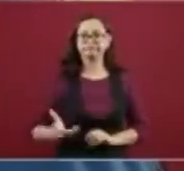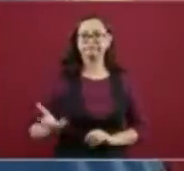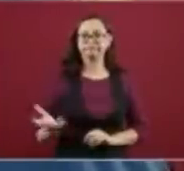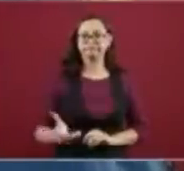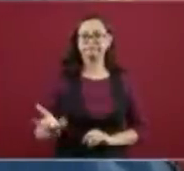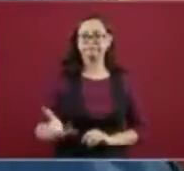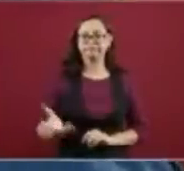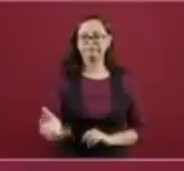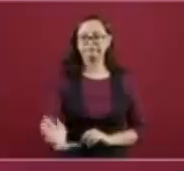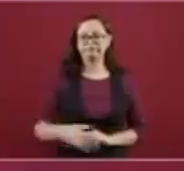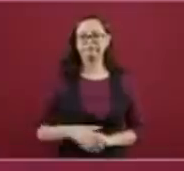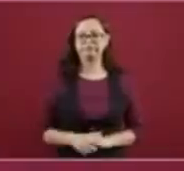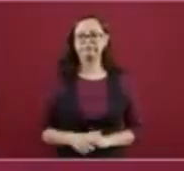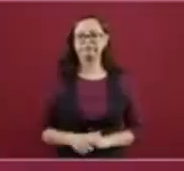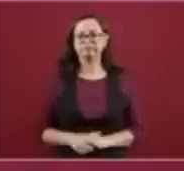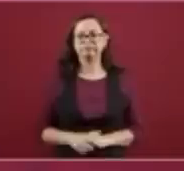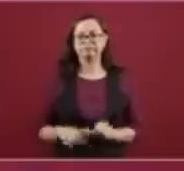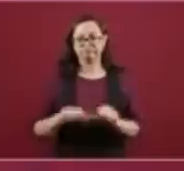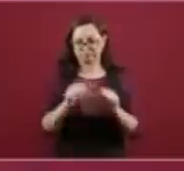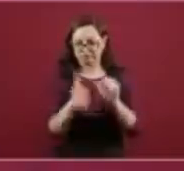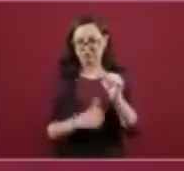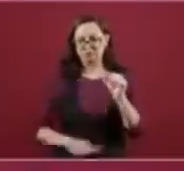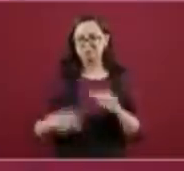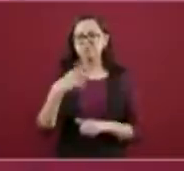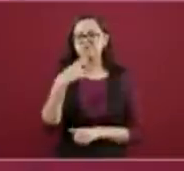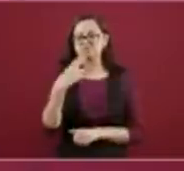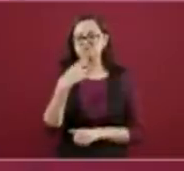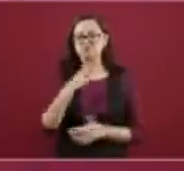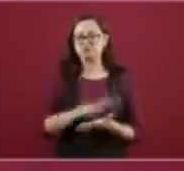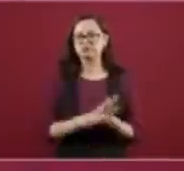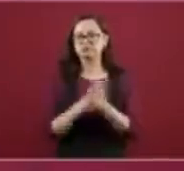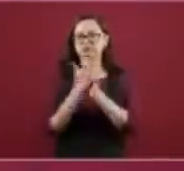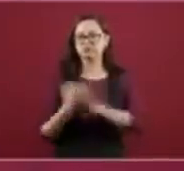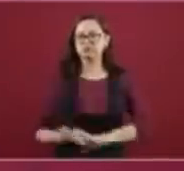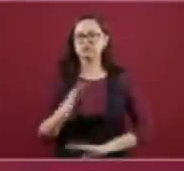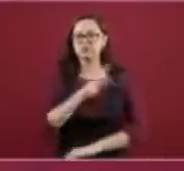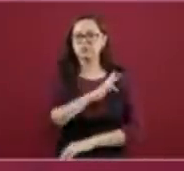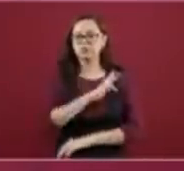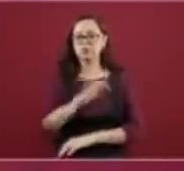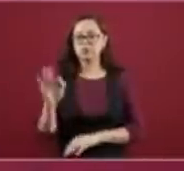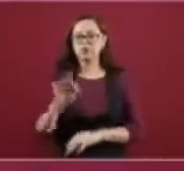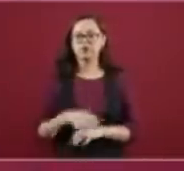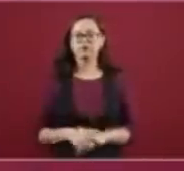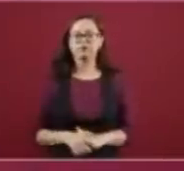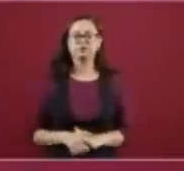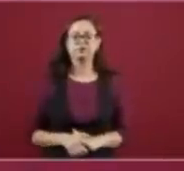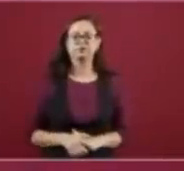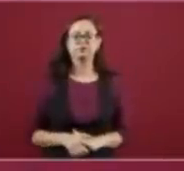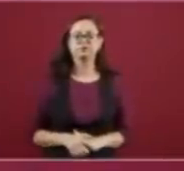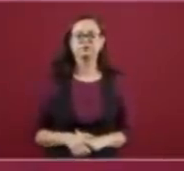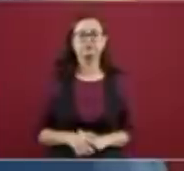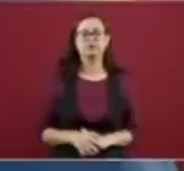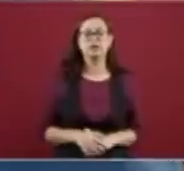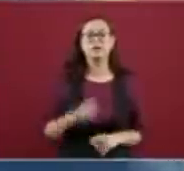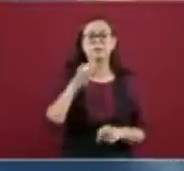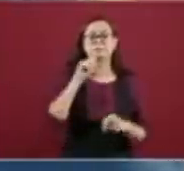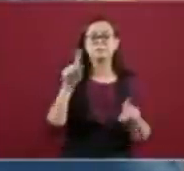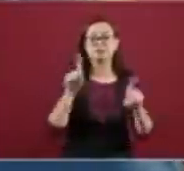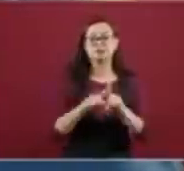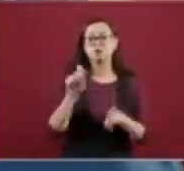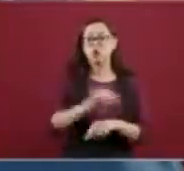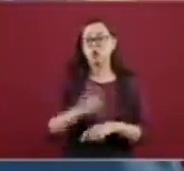transformador del arte. Trabajamos desde luego con otras dependencias en este gran